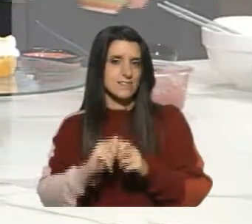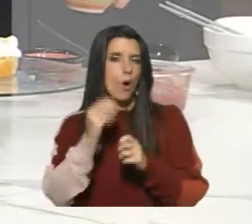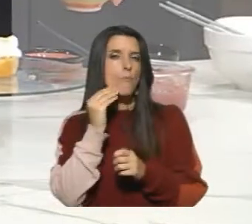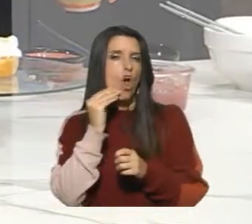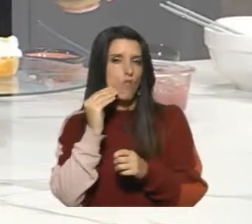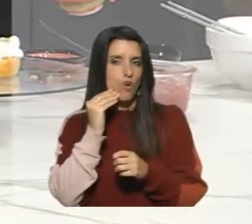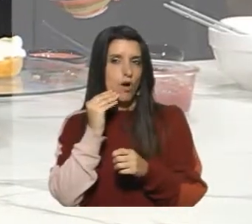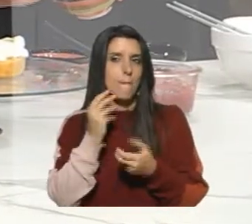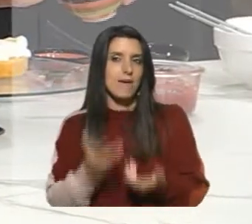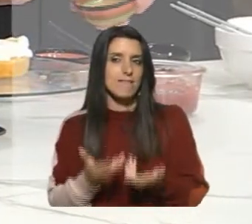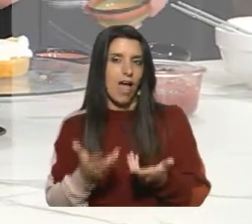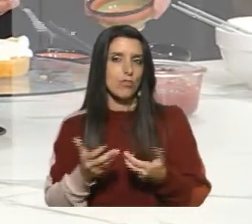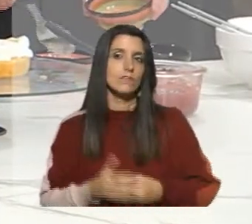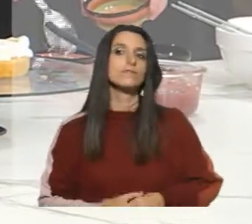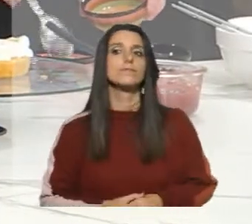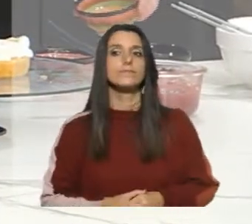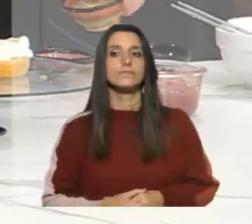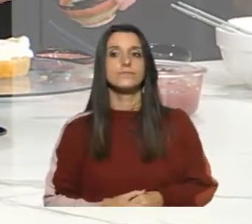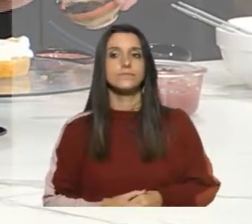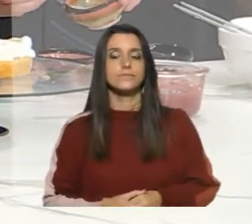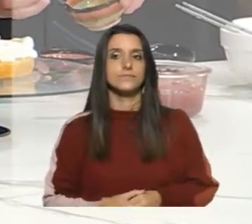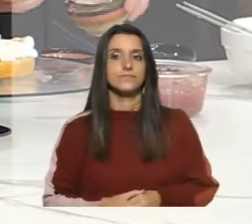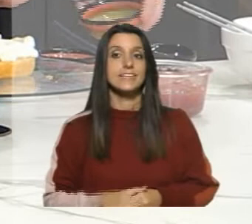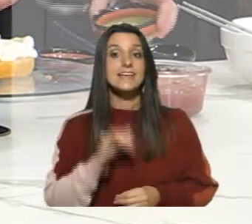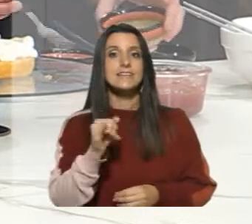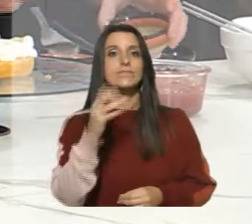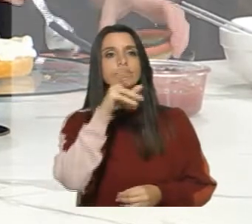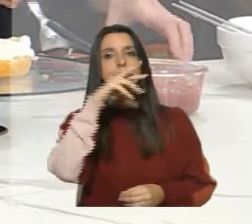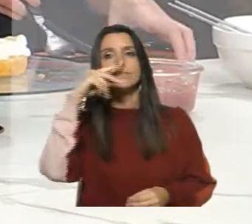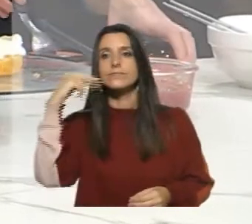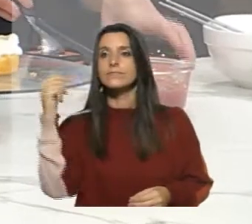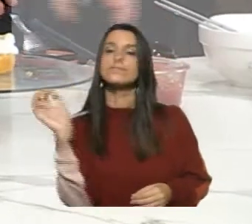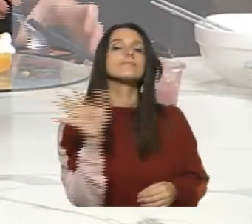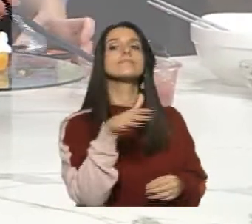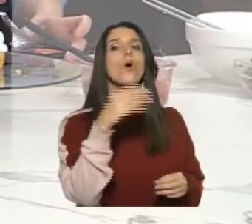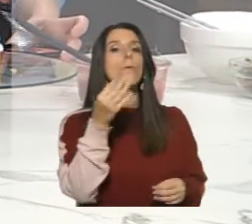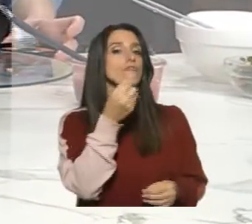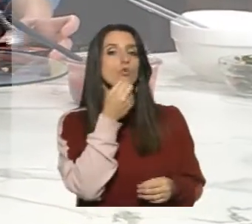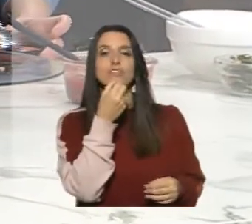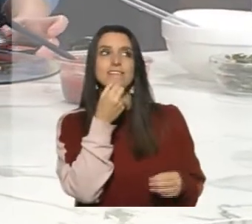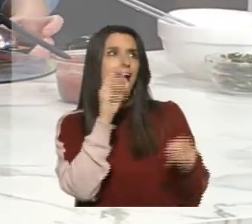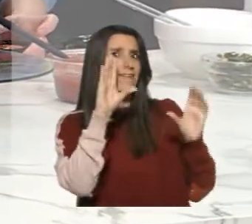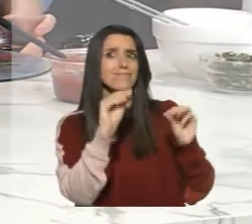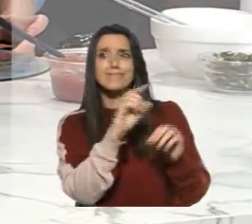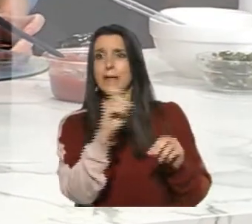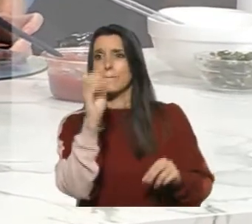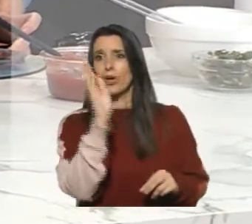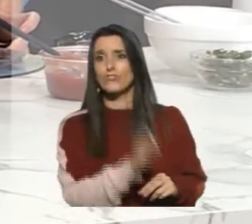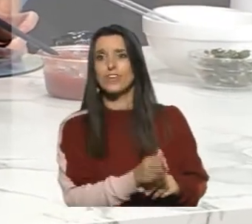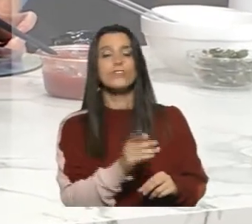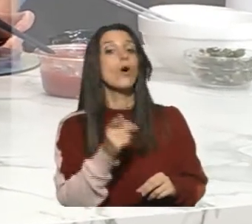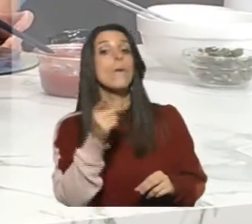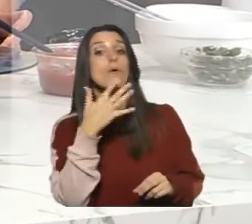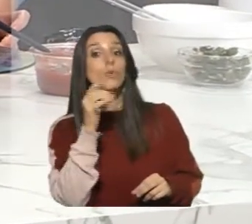que nos vamos así. Ay, pasa qué aroma todo. Que tiene esto, Paulita. ¿Viste? ¿Y sabés qué tiene de bueno? Que es pura frutilla. Pura frutilla. Como siempre, si vos